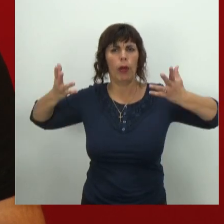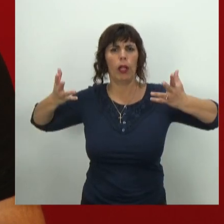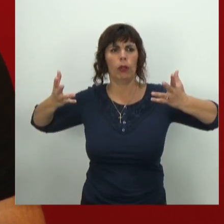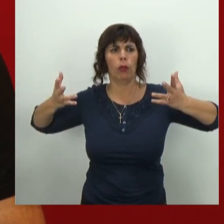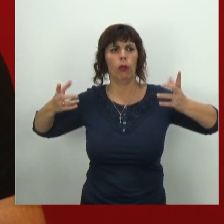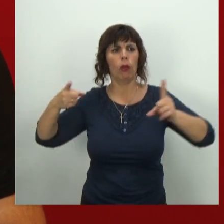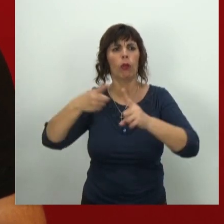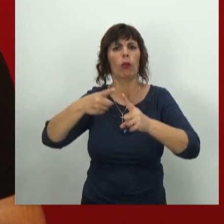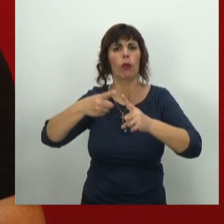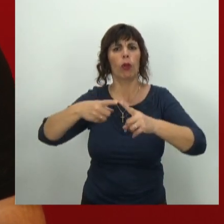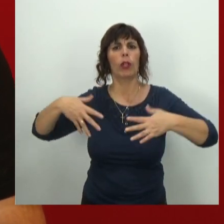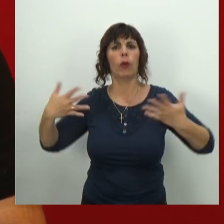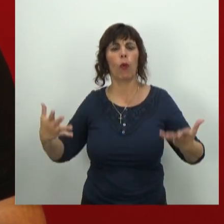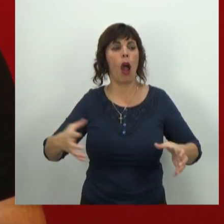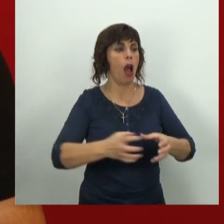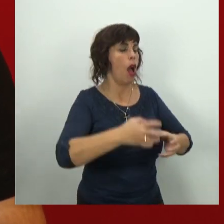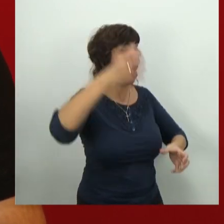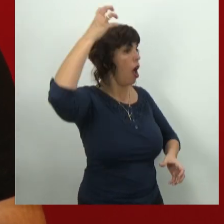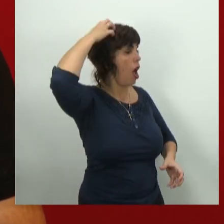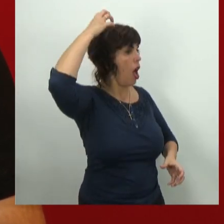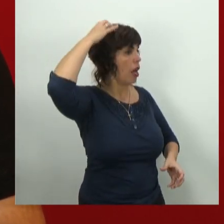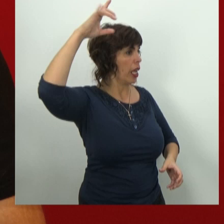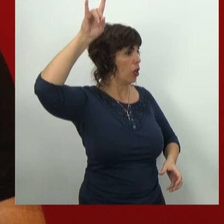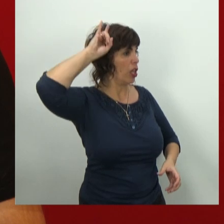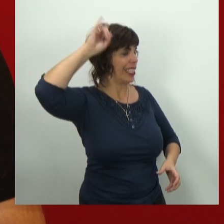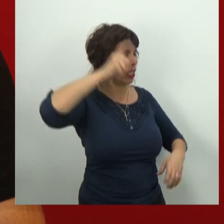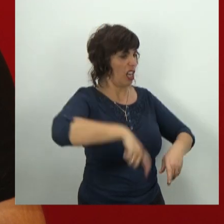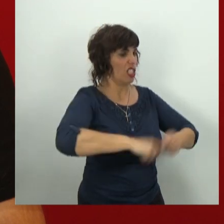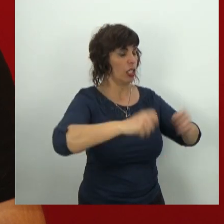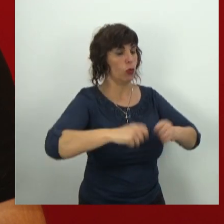cielos, como dice Daniel 2:44.